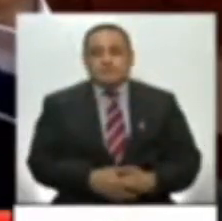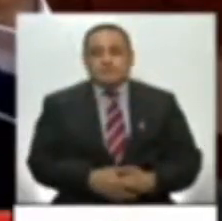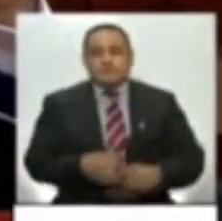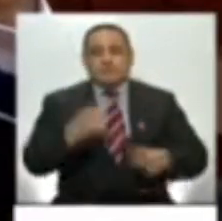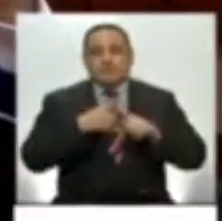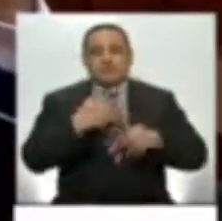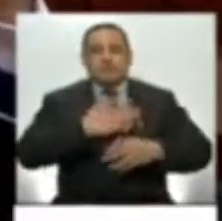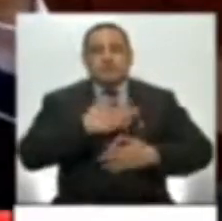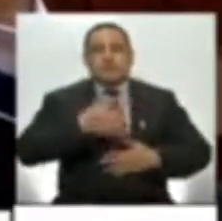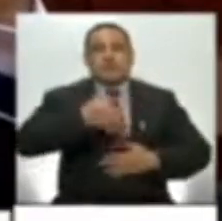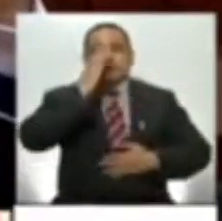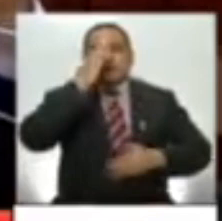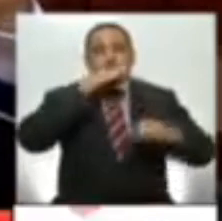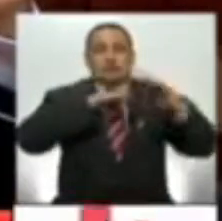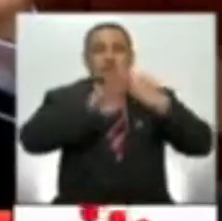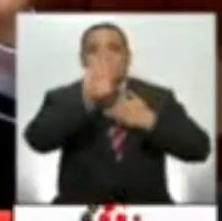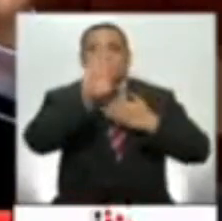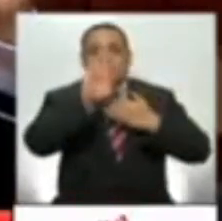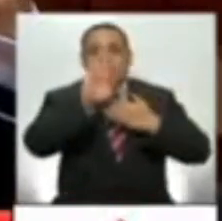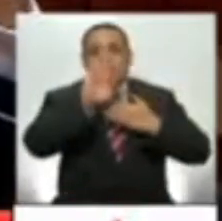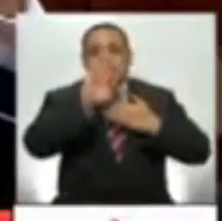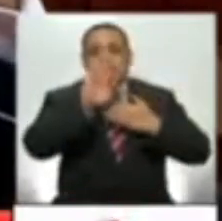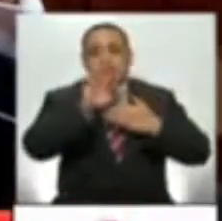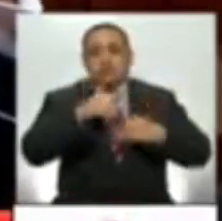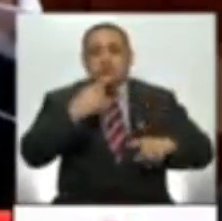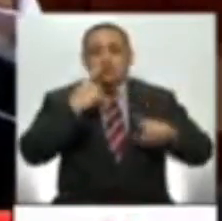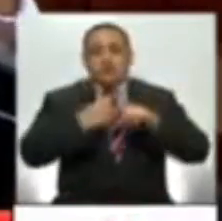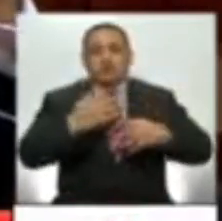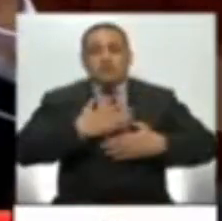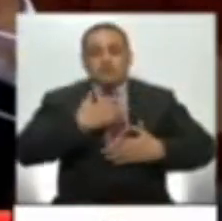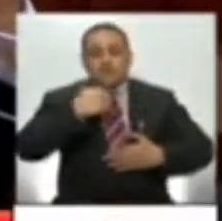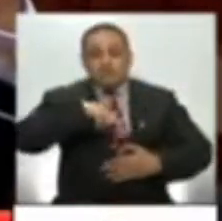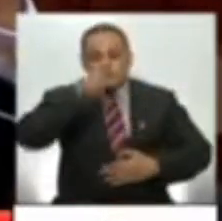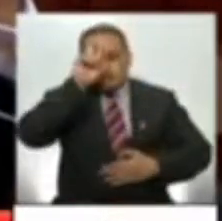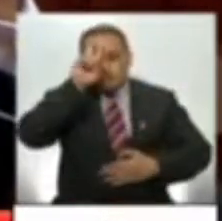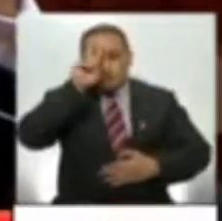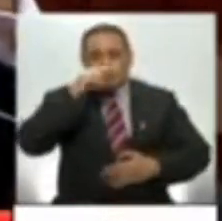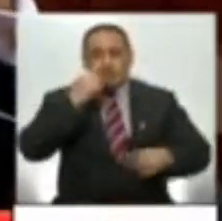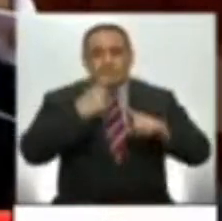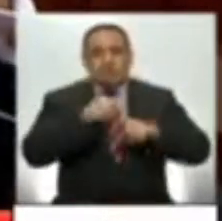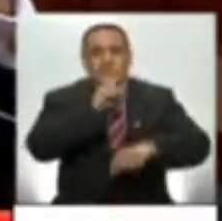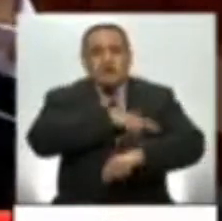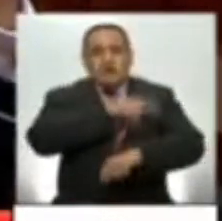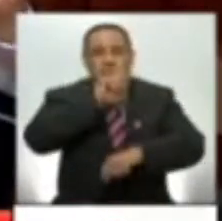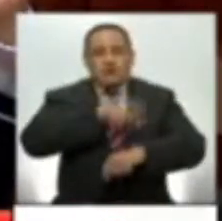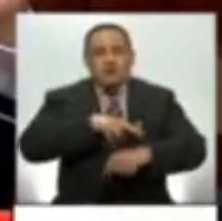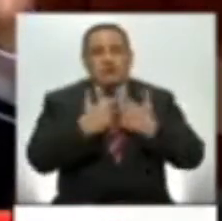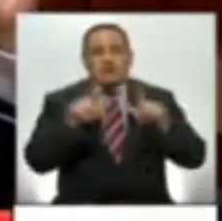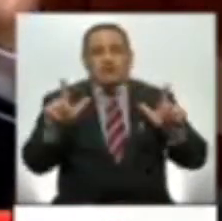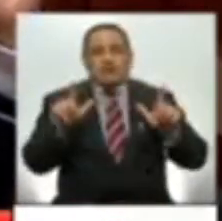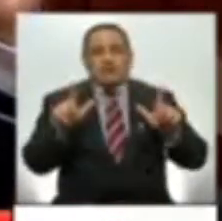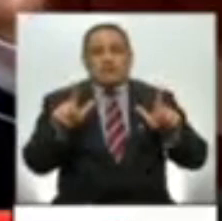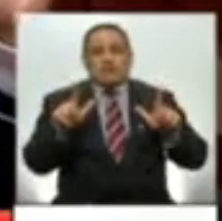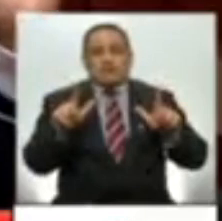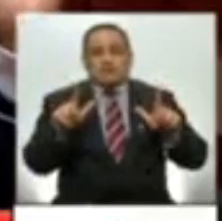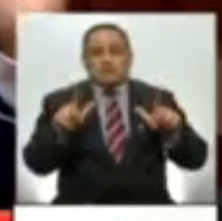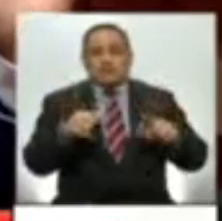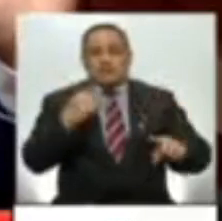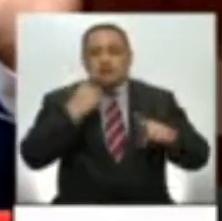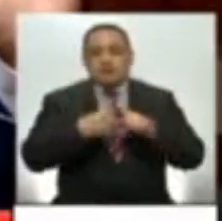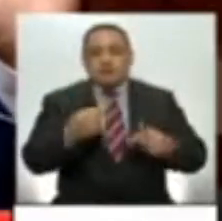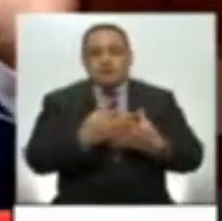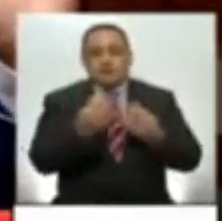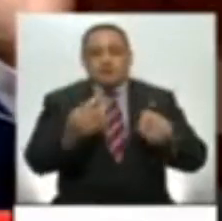Por mi Dios que está en los cielos, por mi patria, por la región La Libertad, por